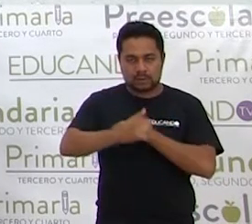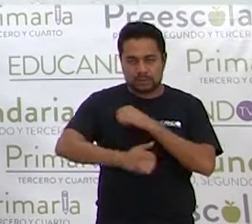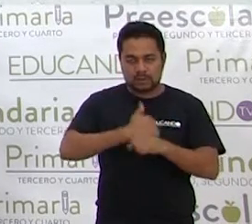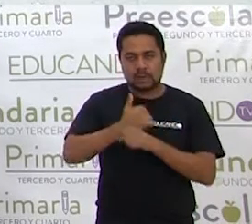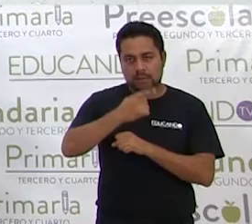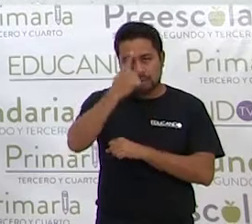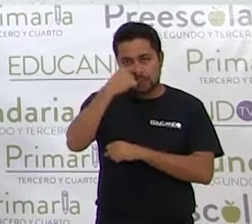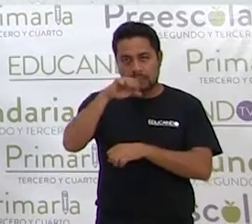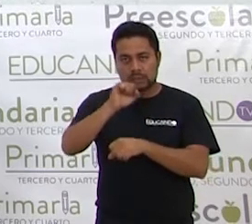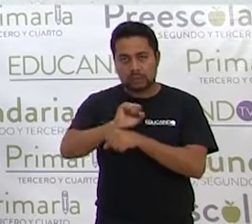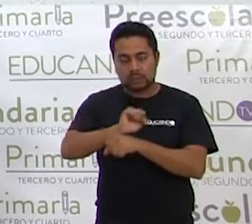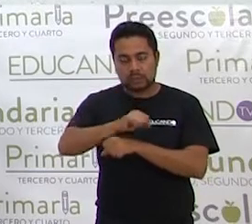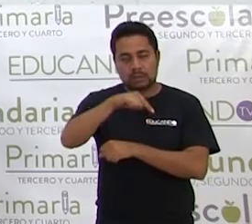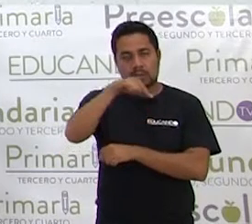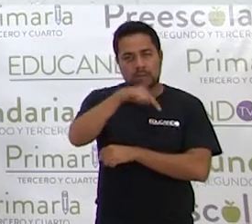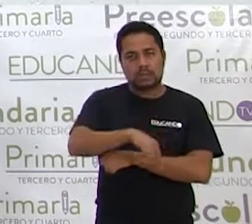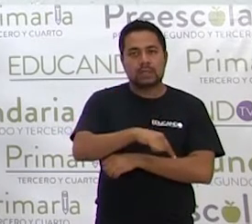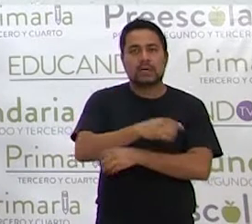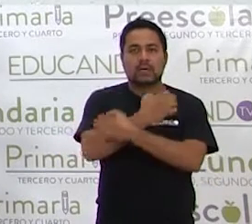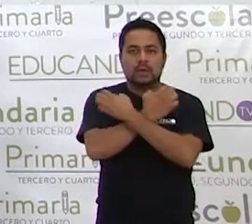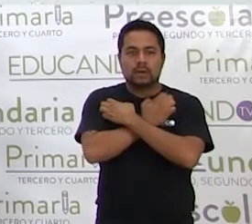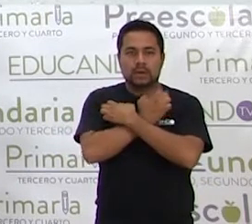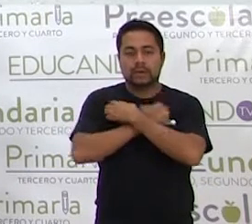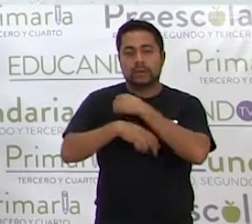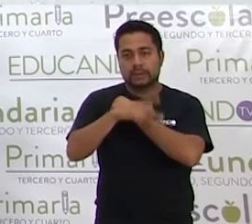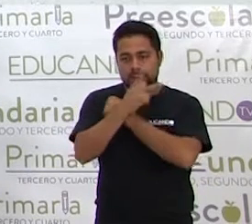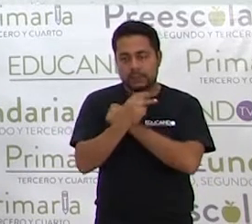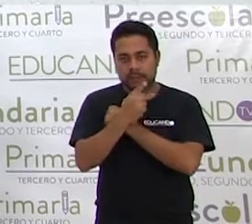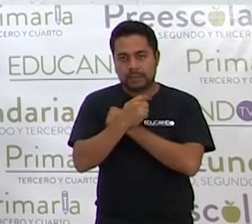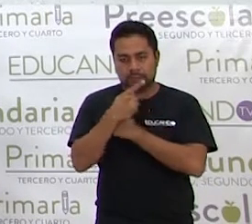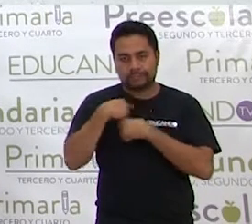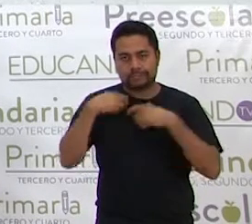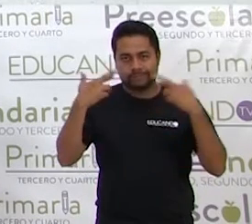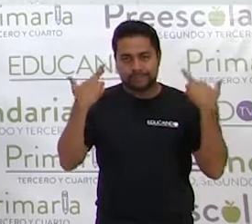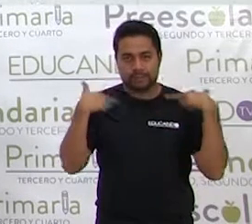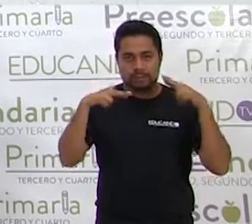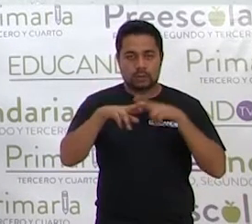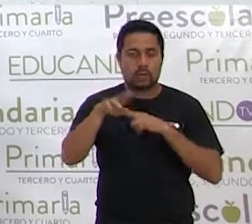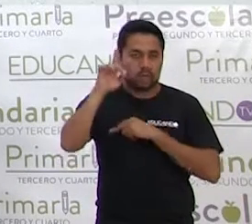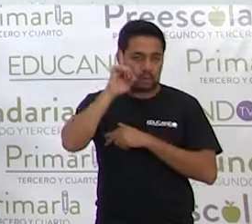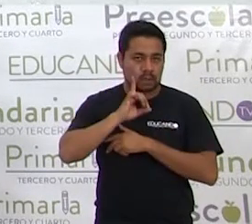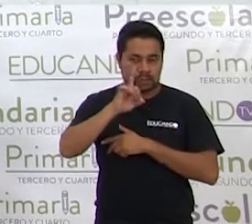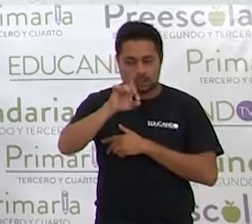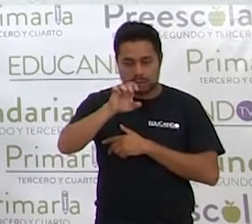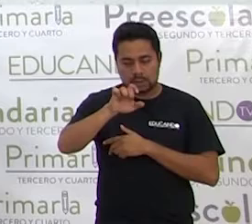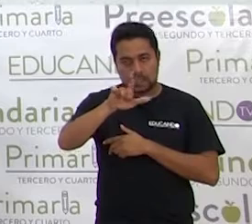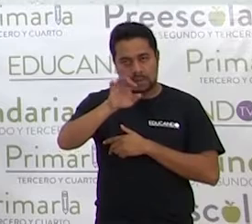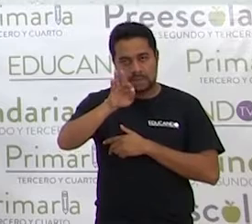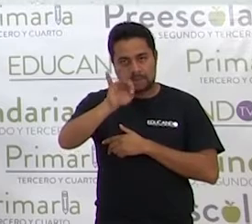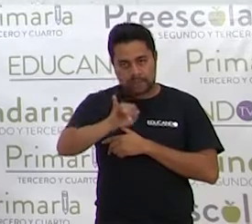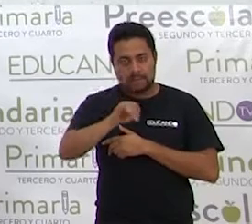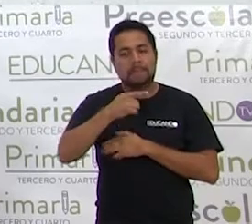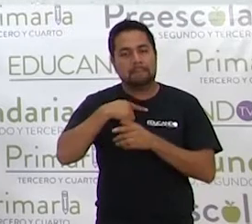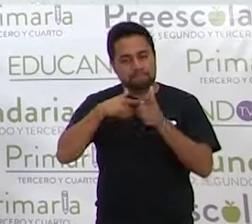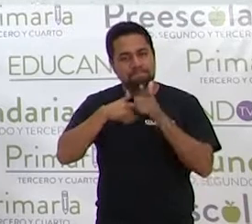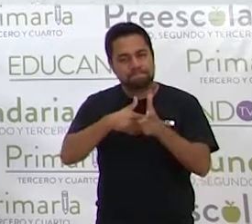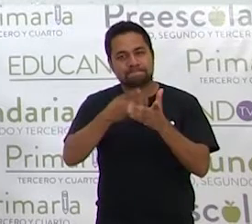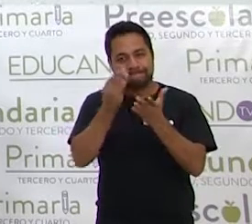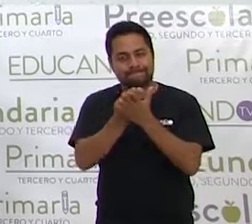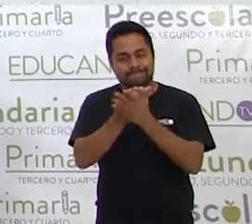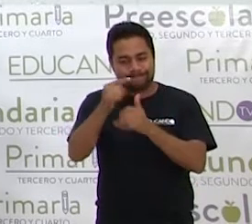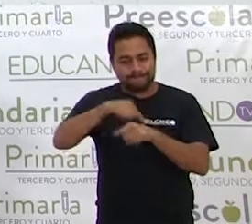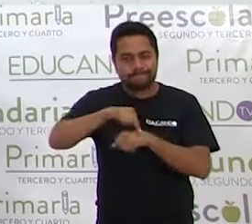a través del programa 'educando tv soy la maestra del fin y los estaré acompañando durante esta sesión